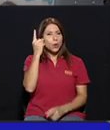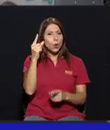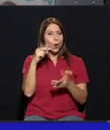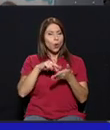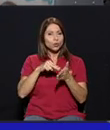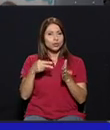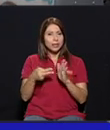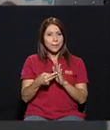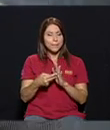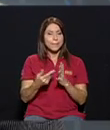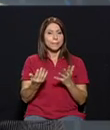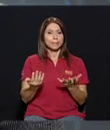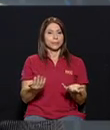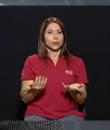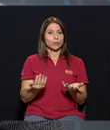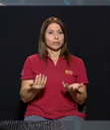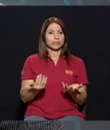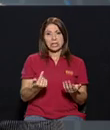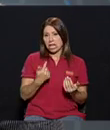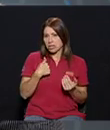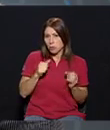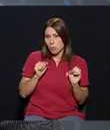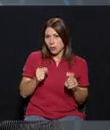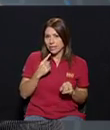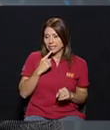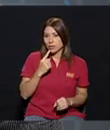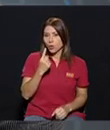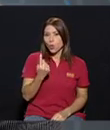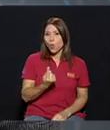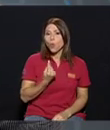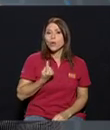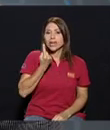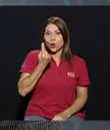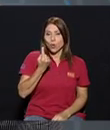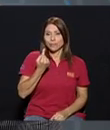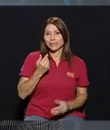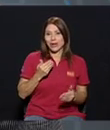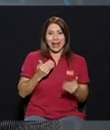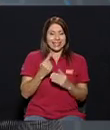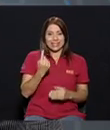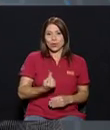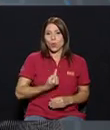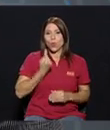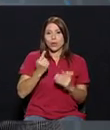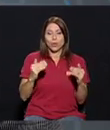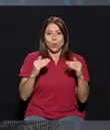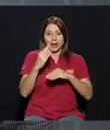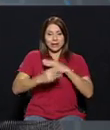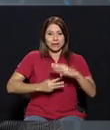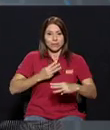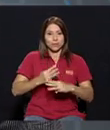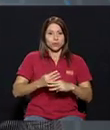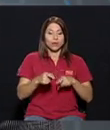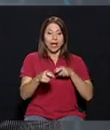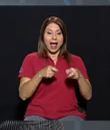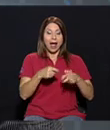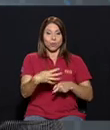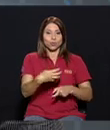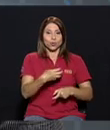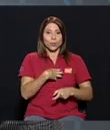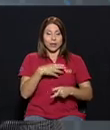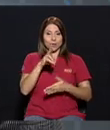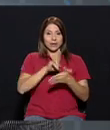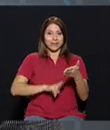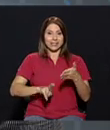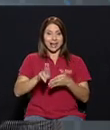concepto que yo podría calificar casi como único, prácticamente único en el mundo, que es la